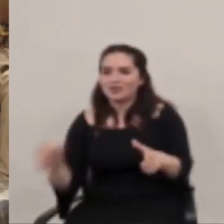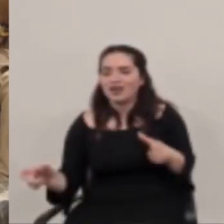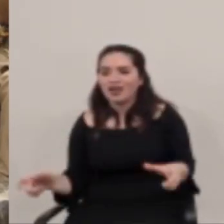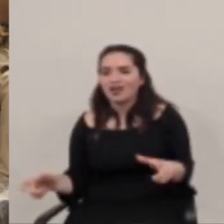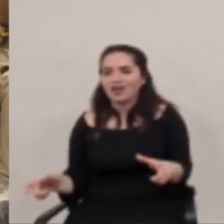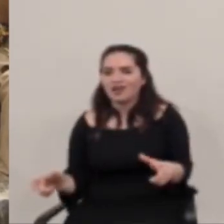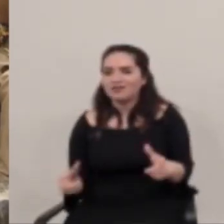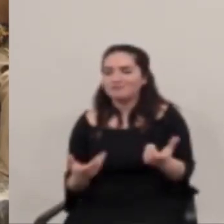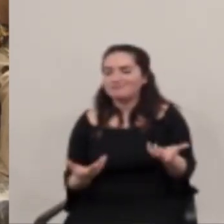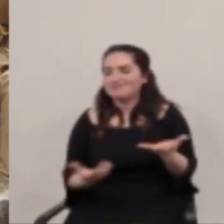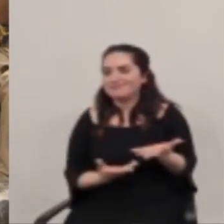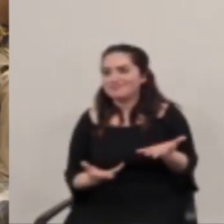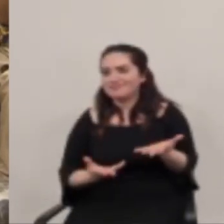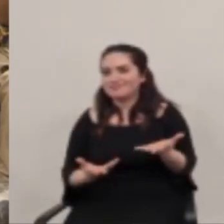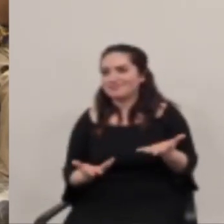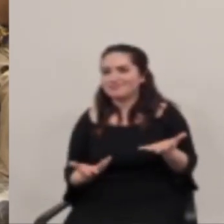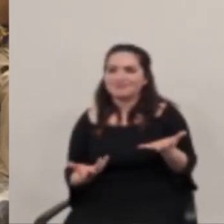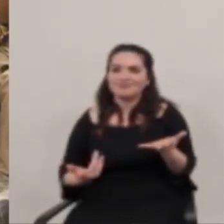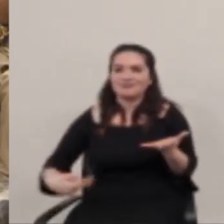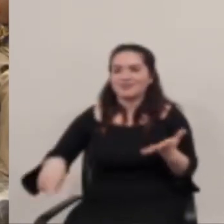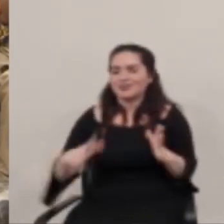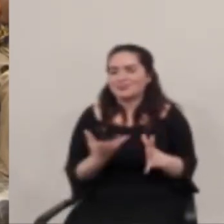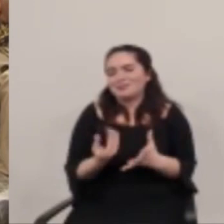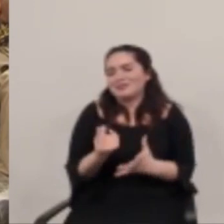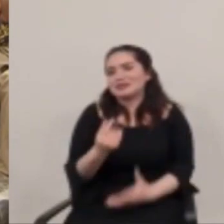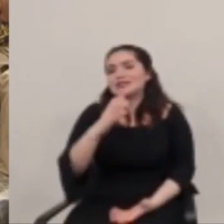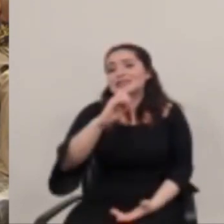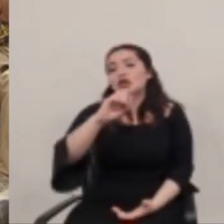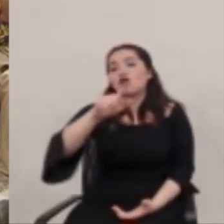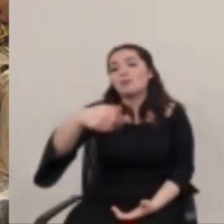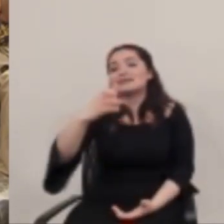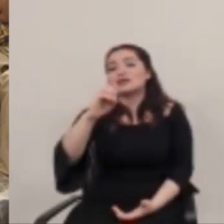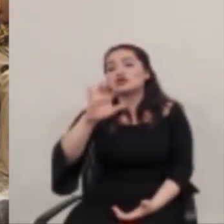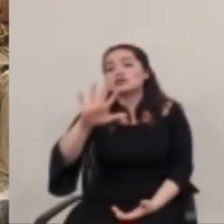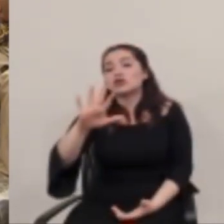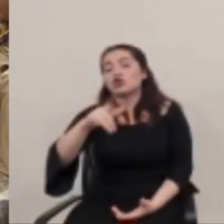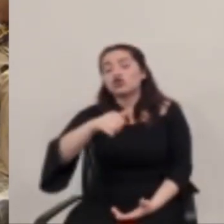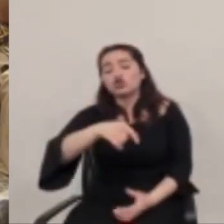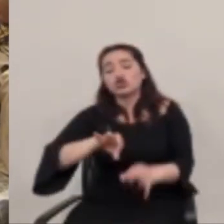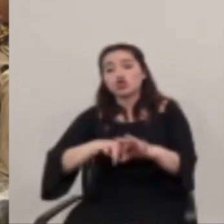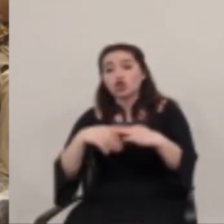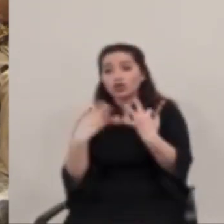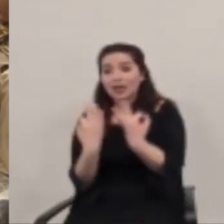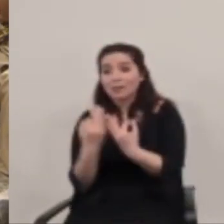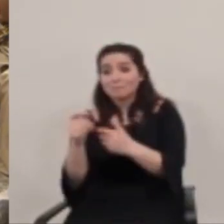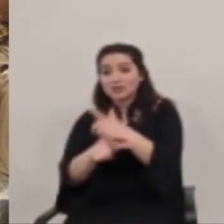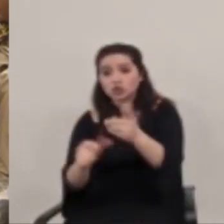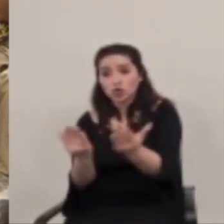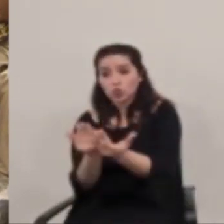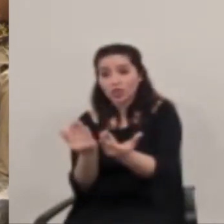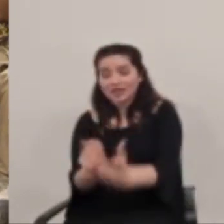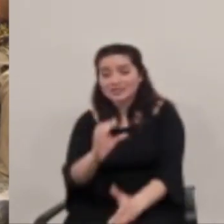como, también redondeando como un 0,05% de la población del estudiantado total de la Universidad de Chile.